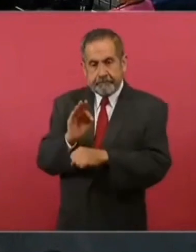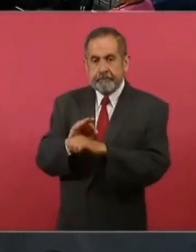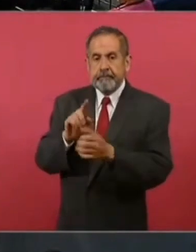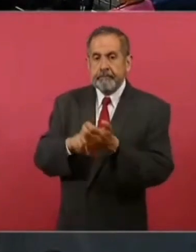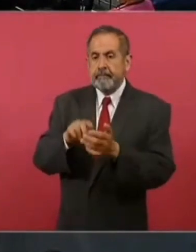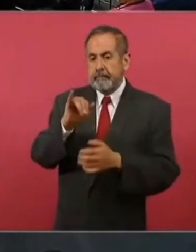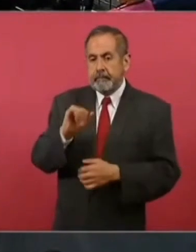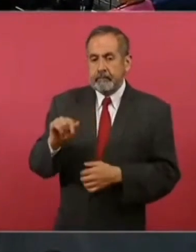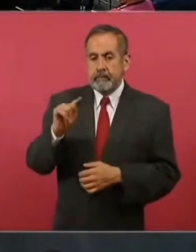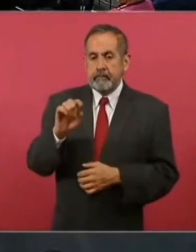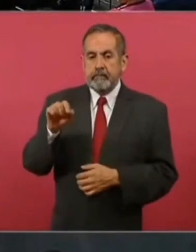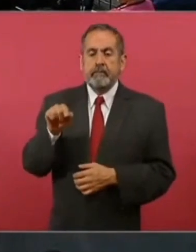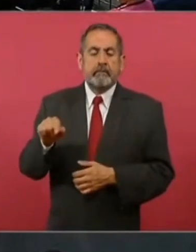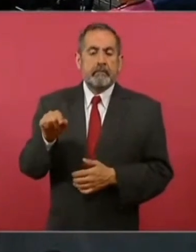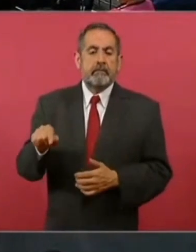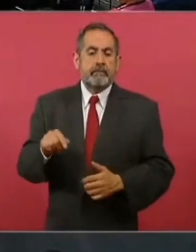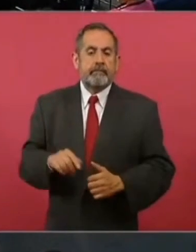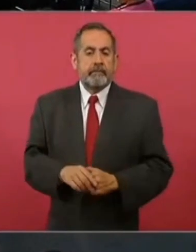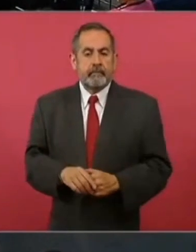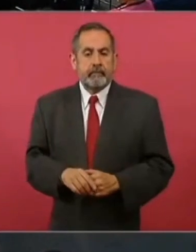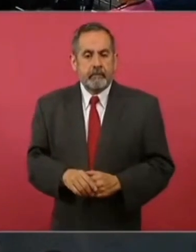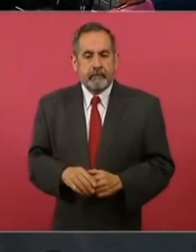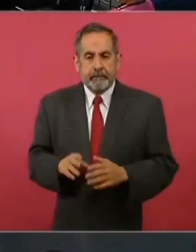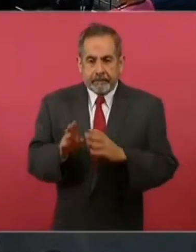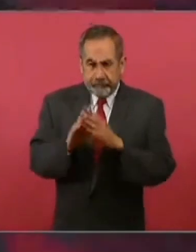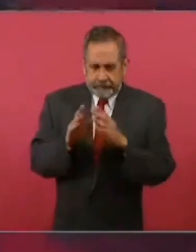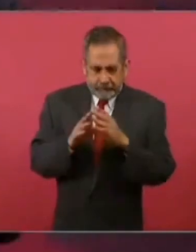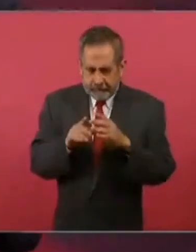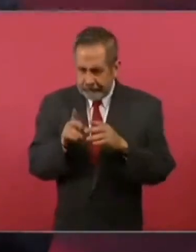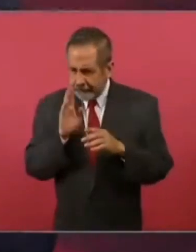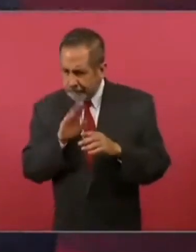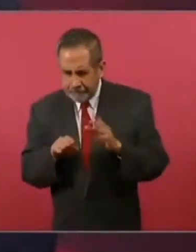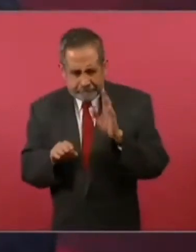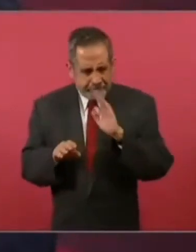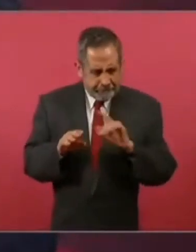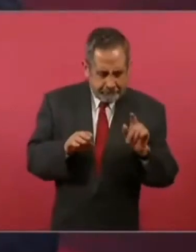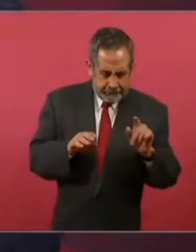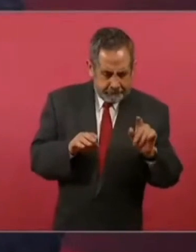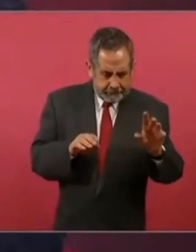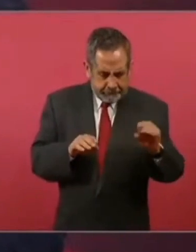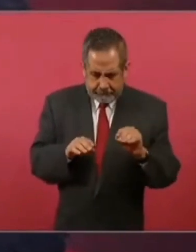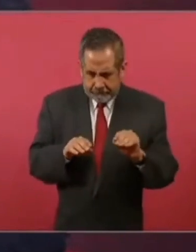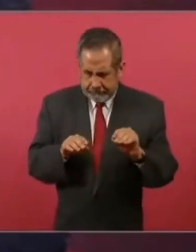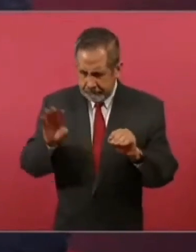porque es como un rompecabezas.